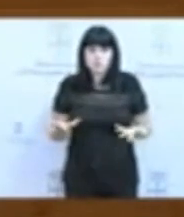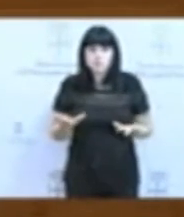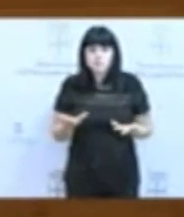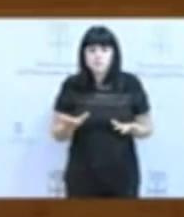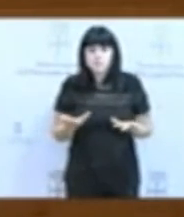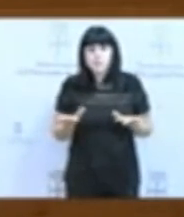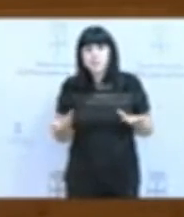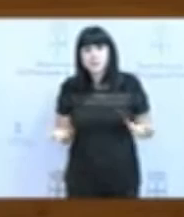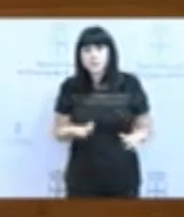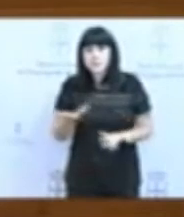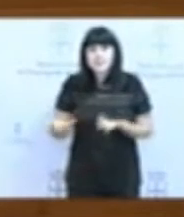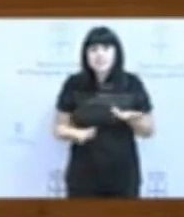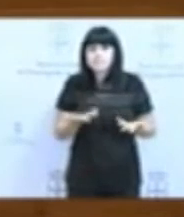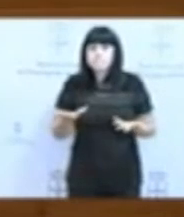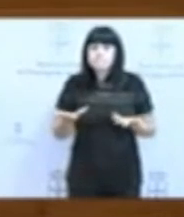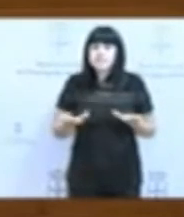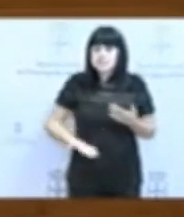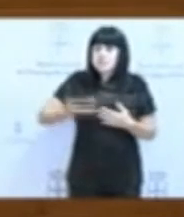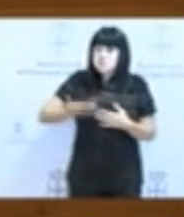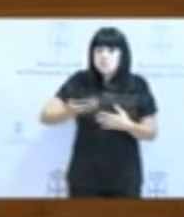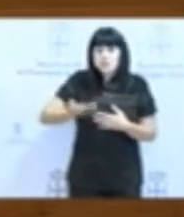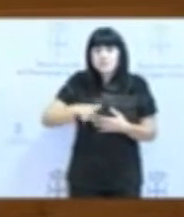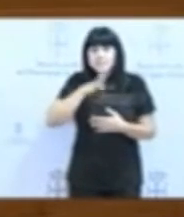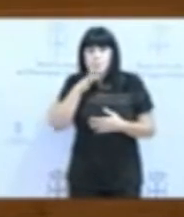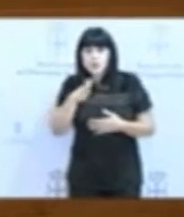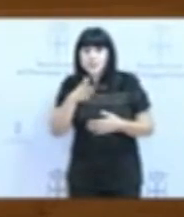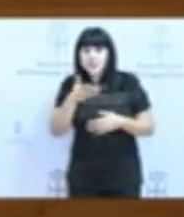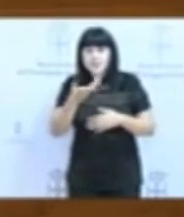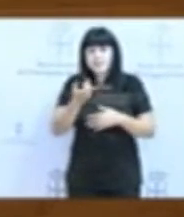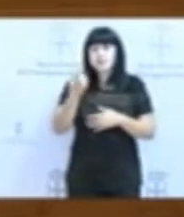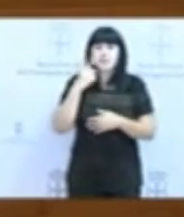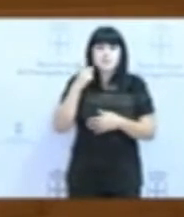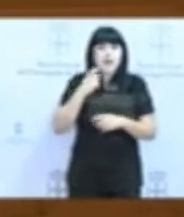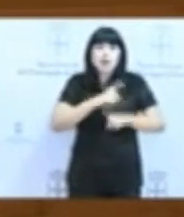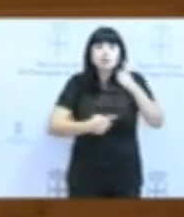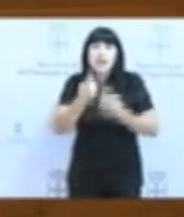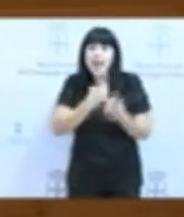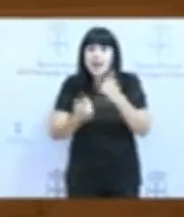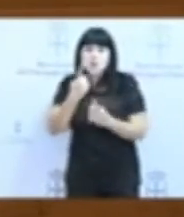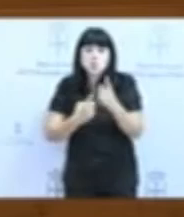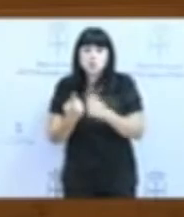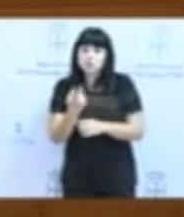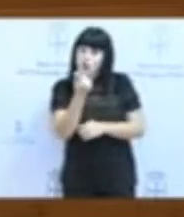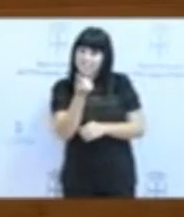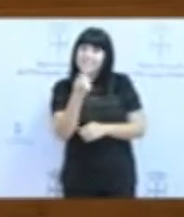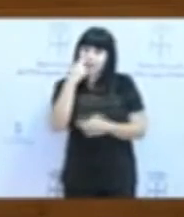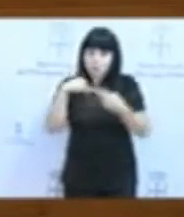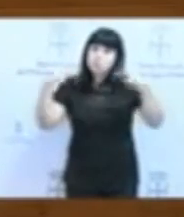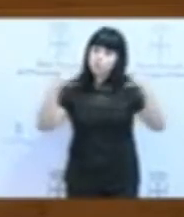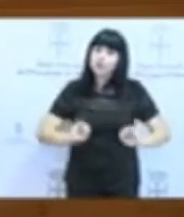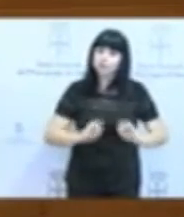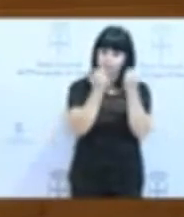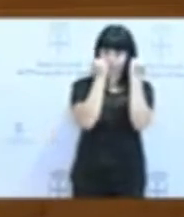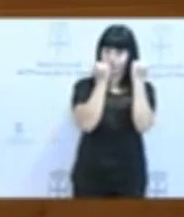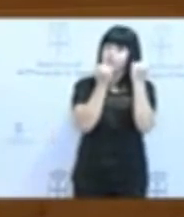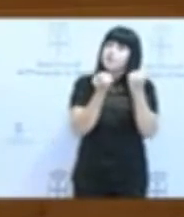no, otro tipo de valores, es lo que buscan determinados bancos que fueron rescatados con el dinero público. Bancos que buscan